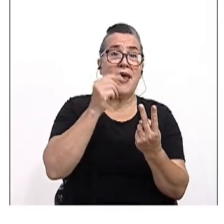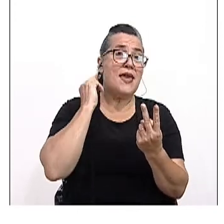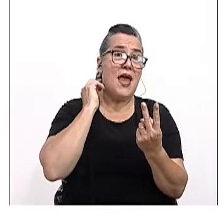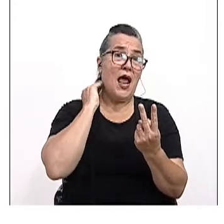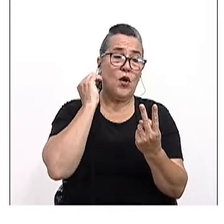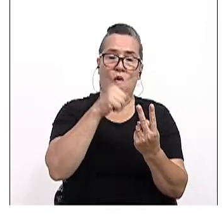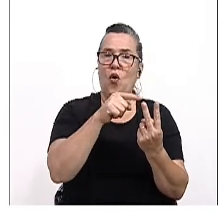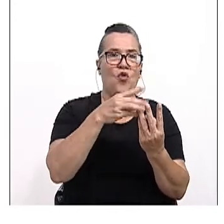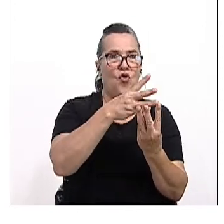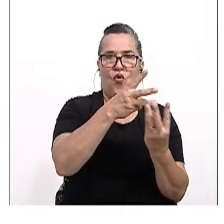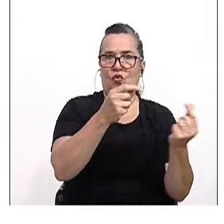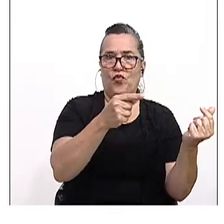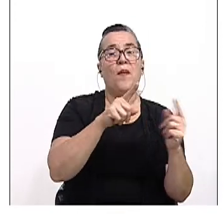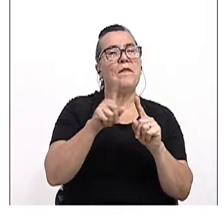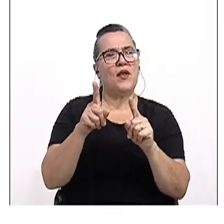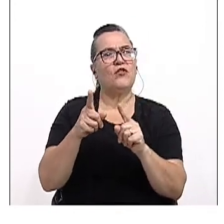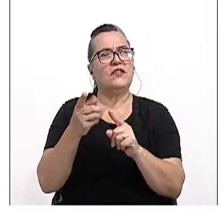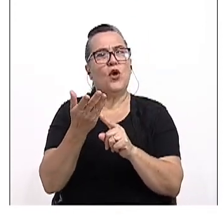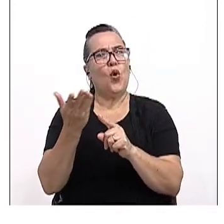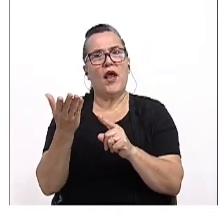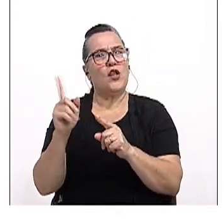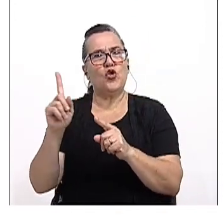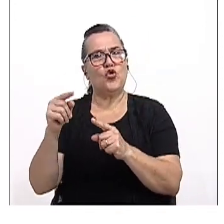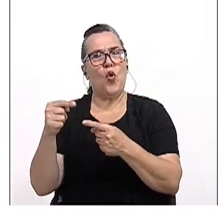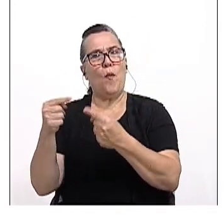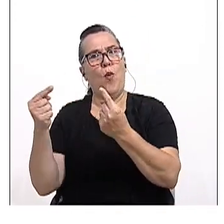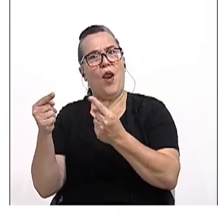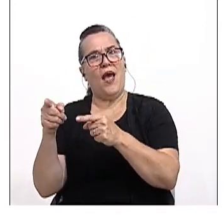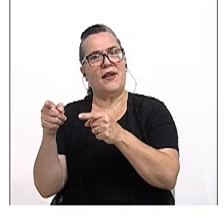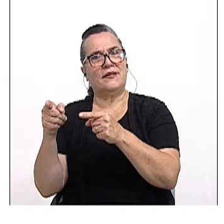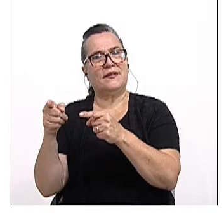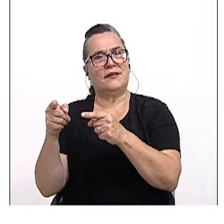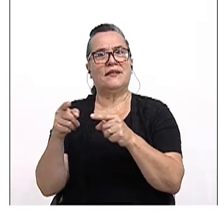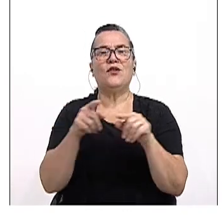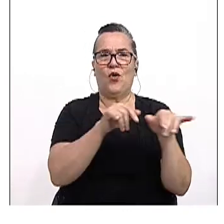sí en disolventes orgánicos no polares.